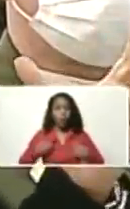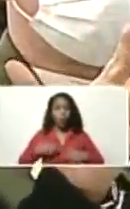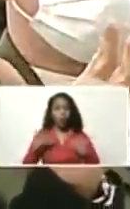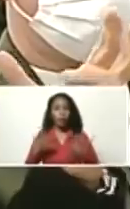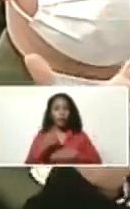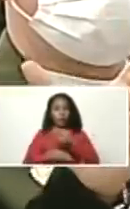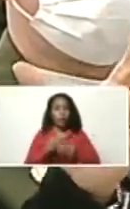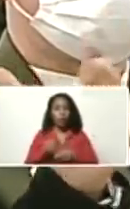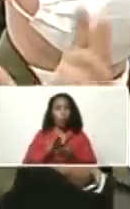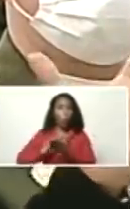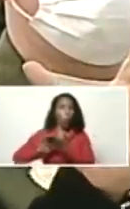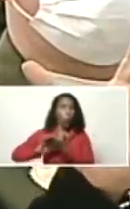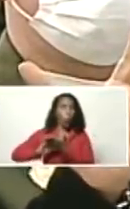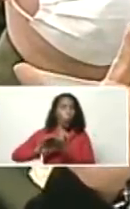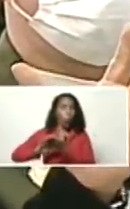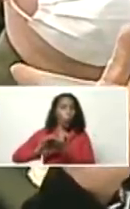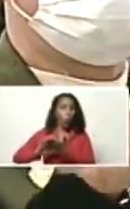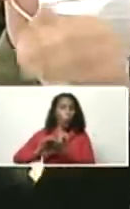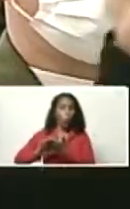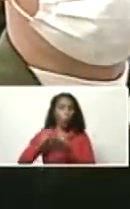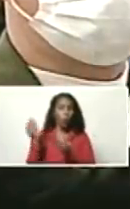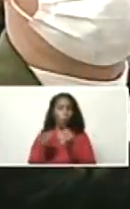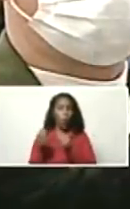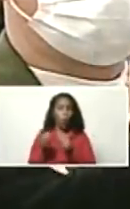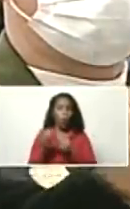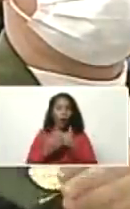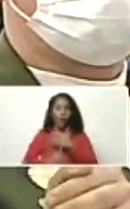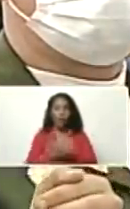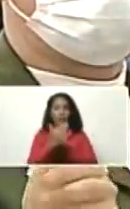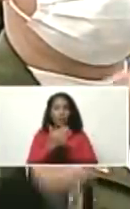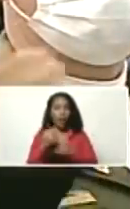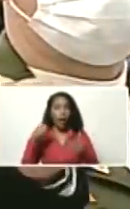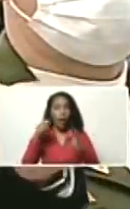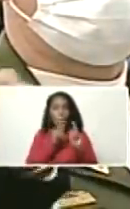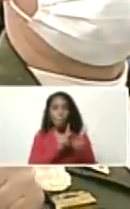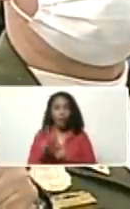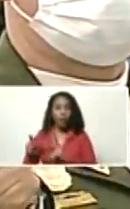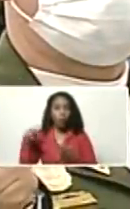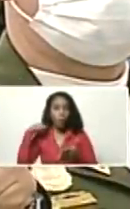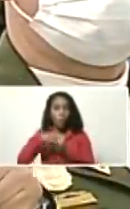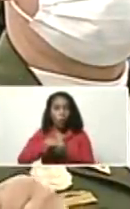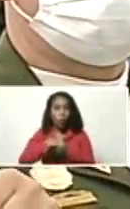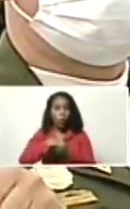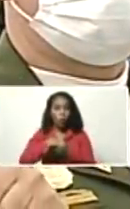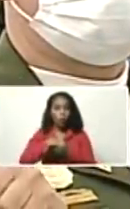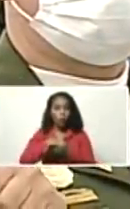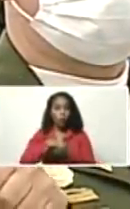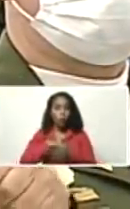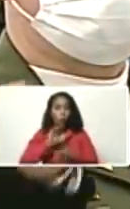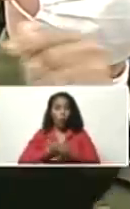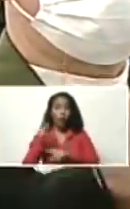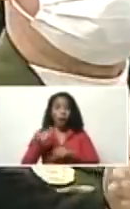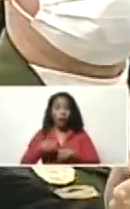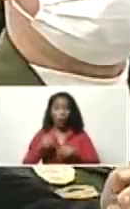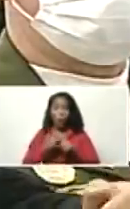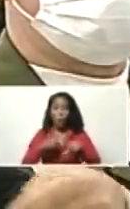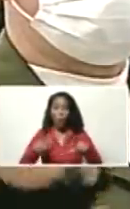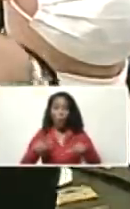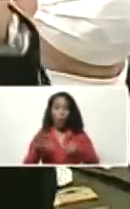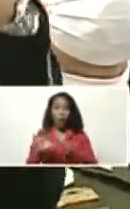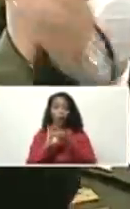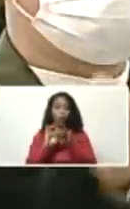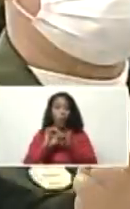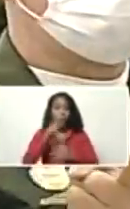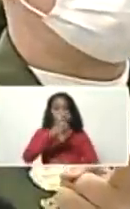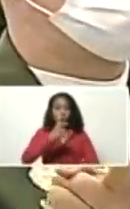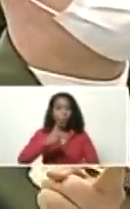la excusa, el pretexto, la hoja de parra para avanzar en el plan golpista. Lo único es que aquí no prosperó. por la unión cívico-militar,